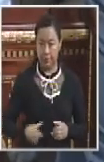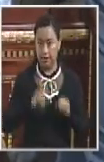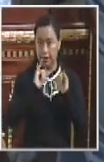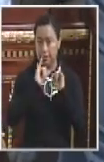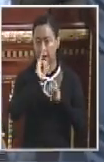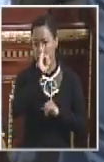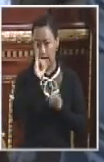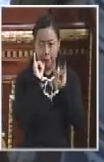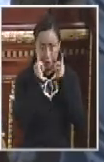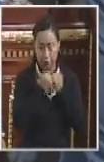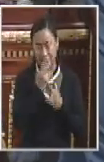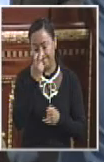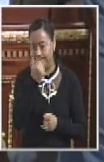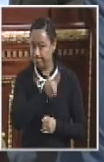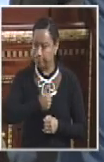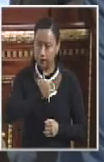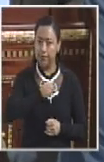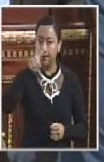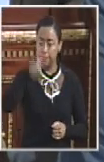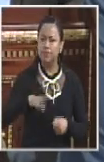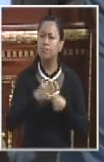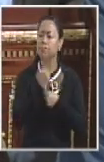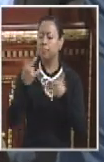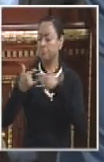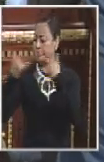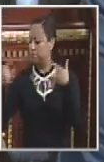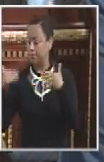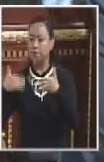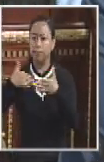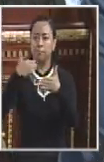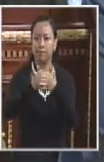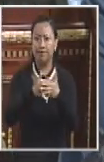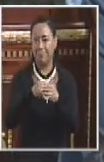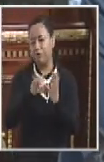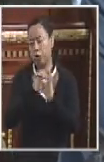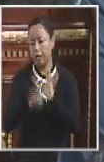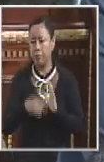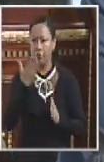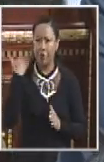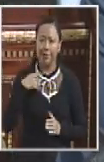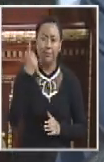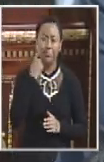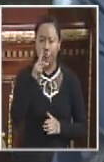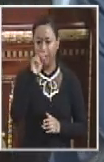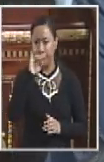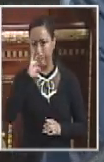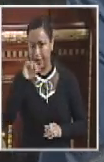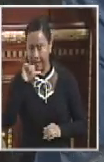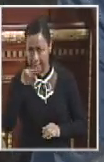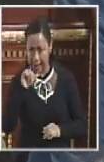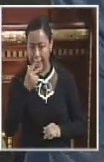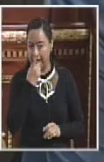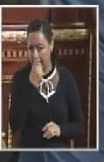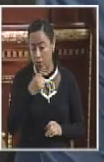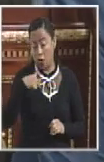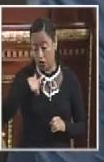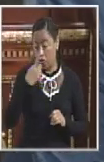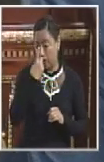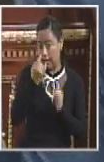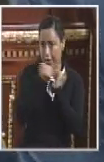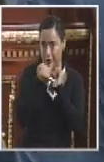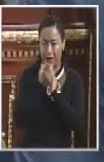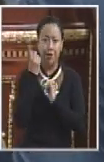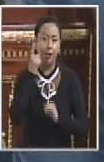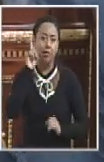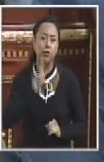es desafortunada porque todos los antecedentes, como el que citó el diputado Triana y el que yo cité de la diputada Donají, del punto de acuerdo